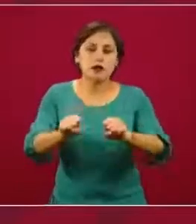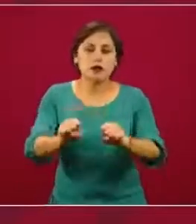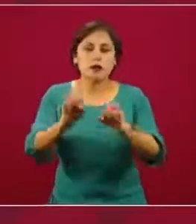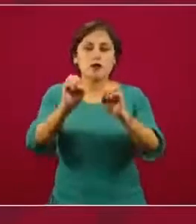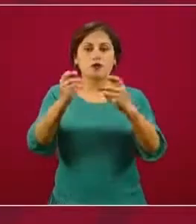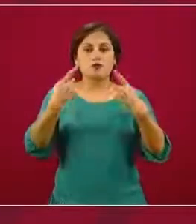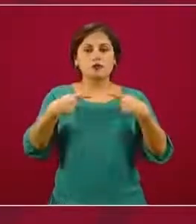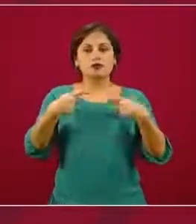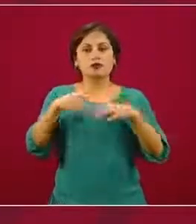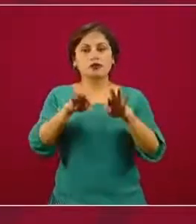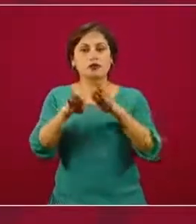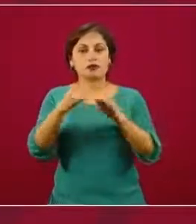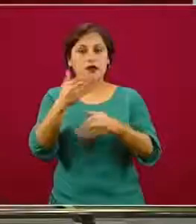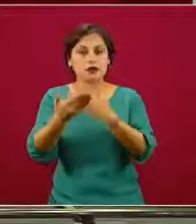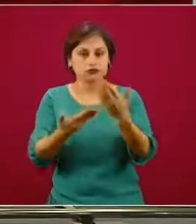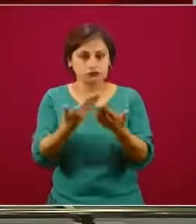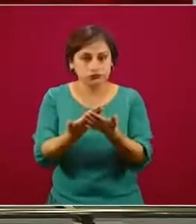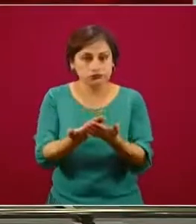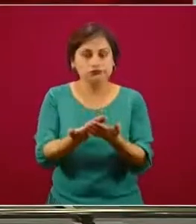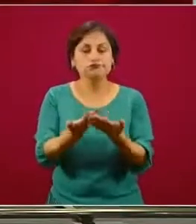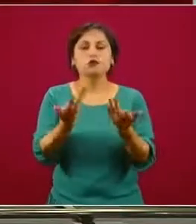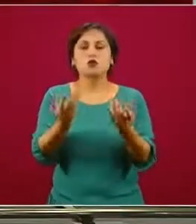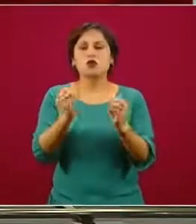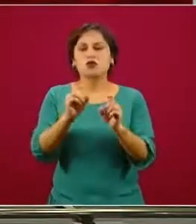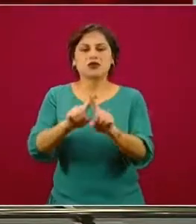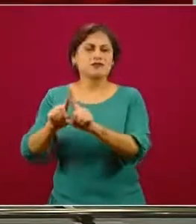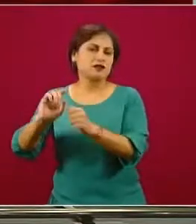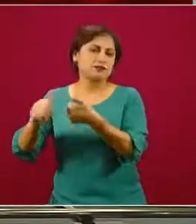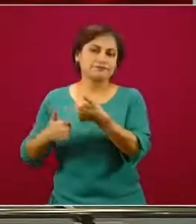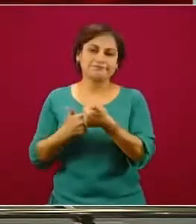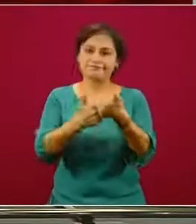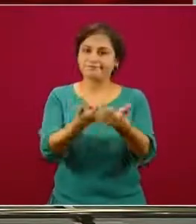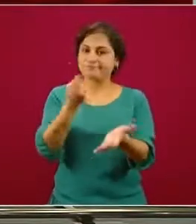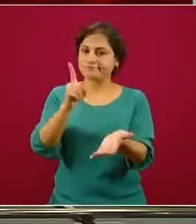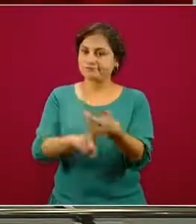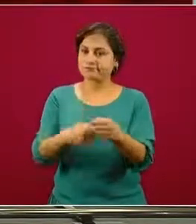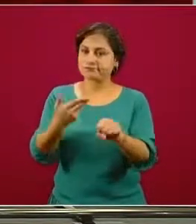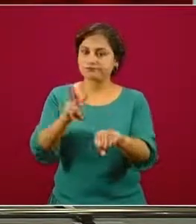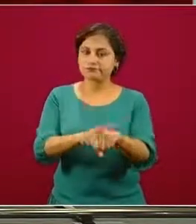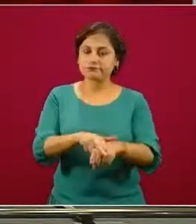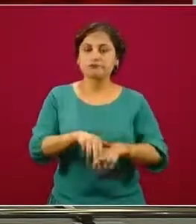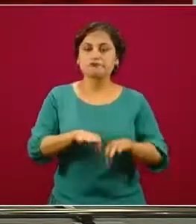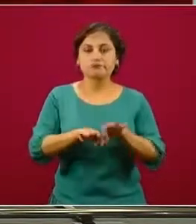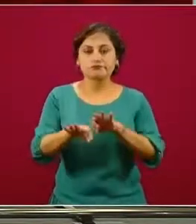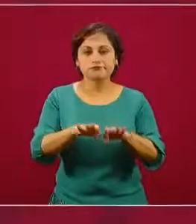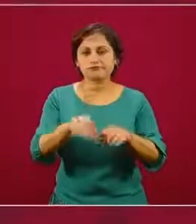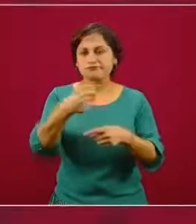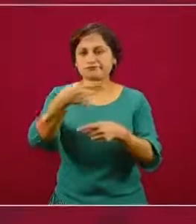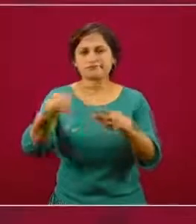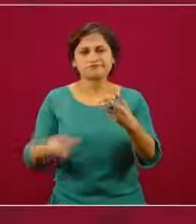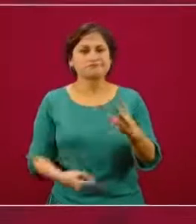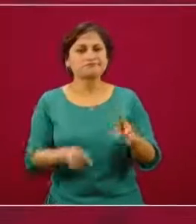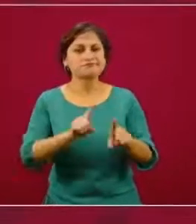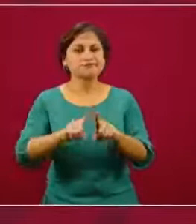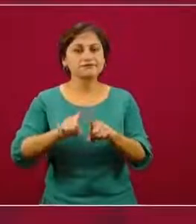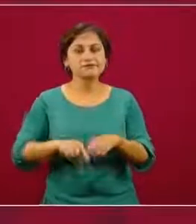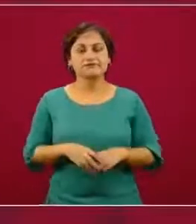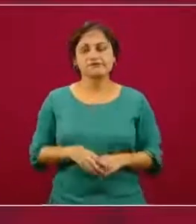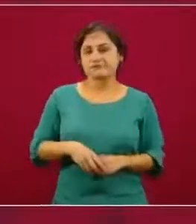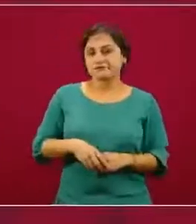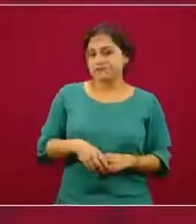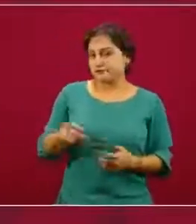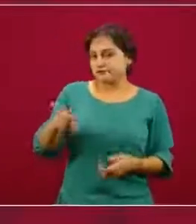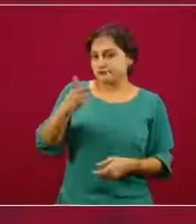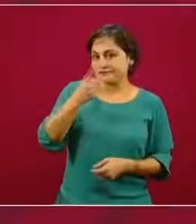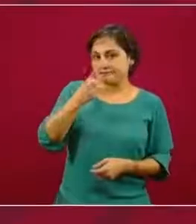trabajadores sociales, equipos de apoyo, etcétera. Entonces, No